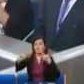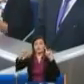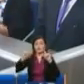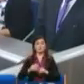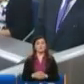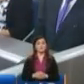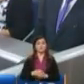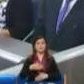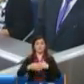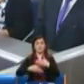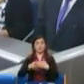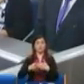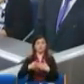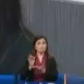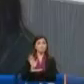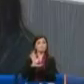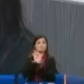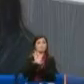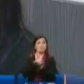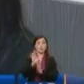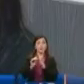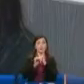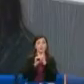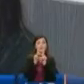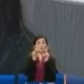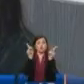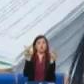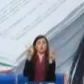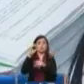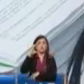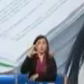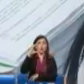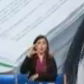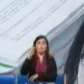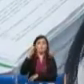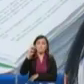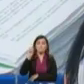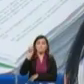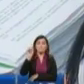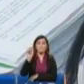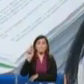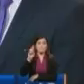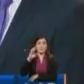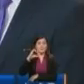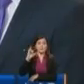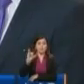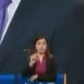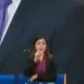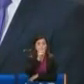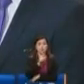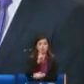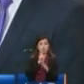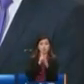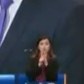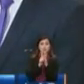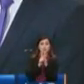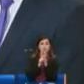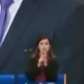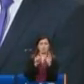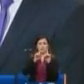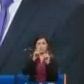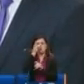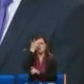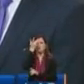Aunque llegó a la audiencia esta vez en contra de Diario El Comercio para sustentar su acusación, uno de los denunciantes evitó contarnos por qué